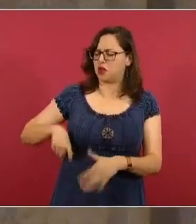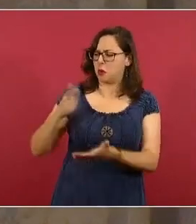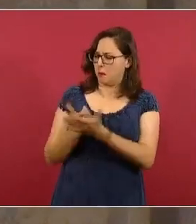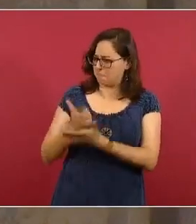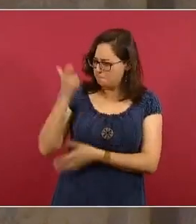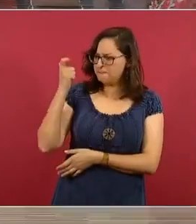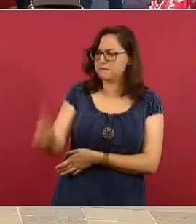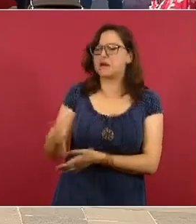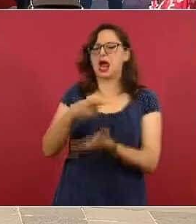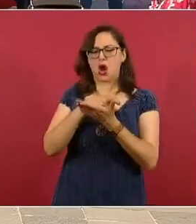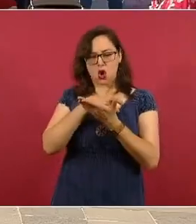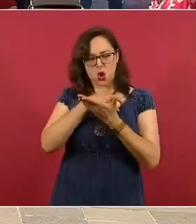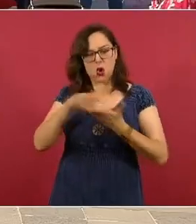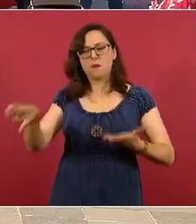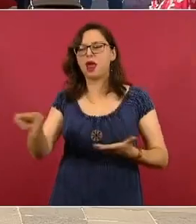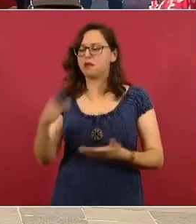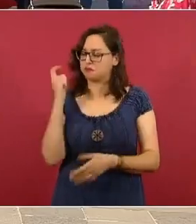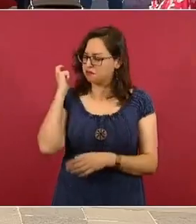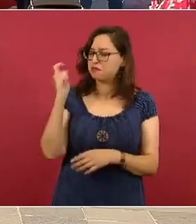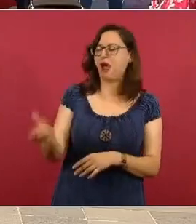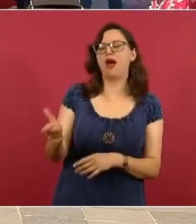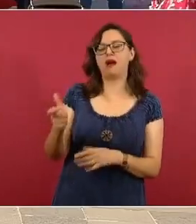es relativo cuando se dice